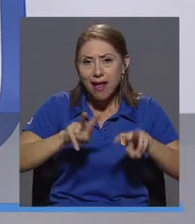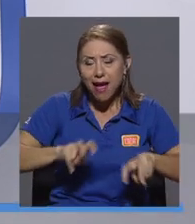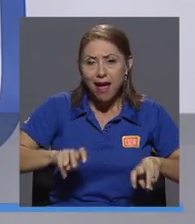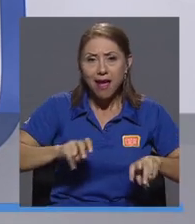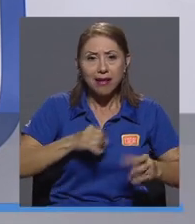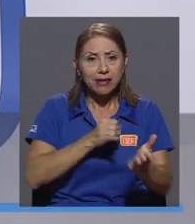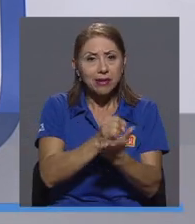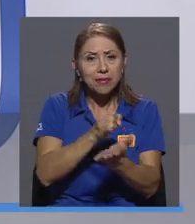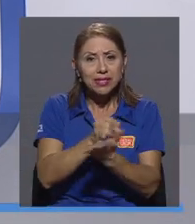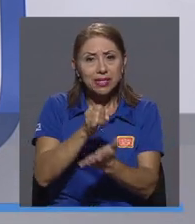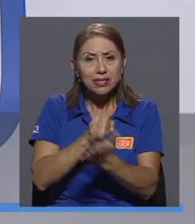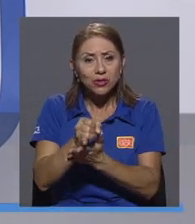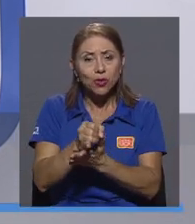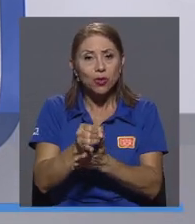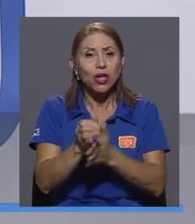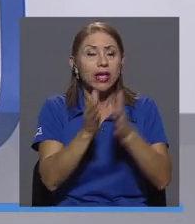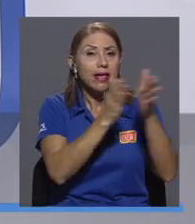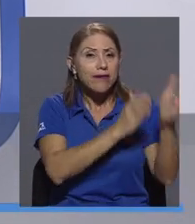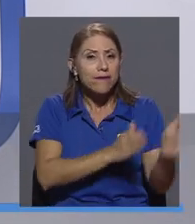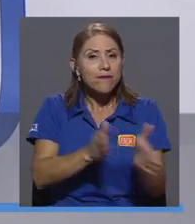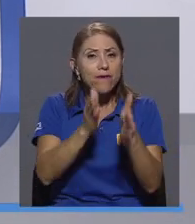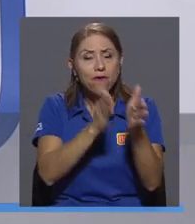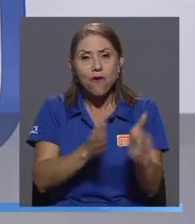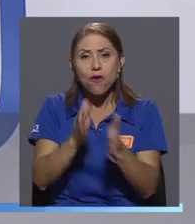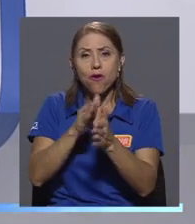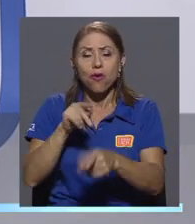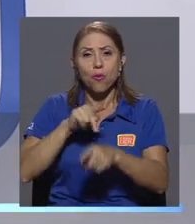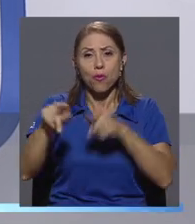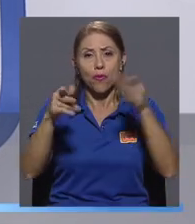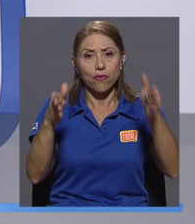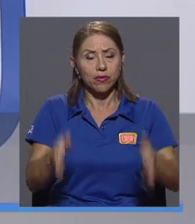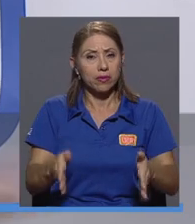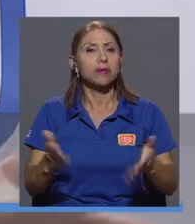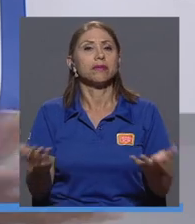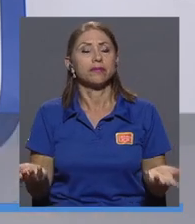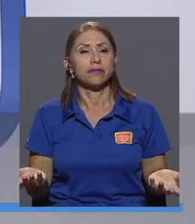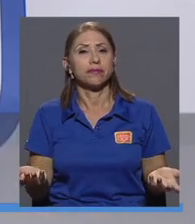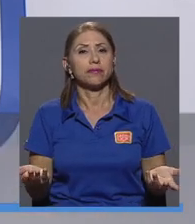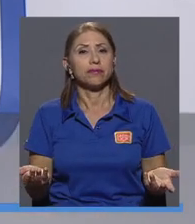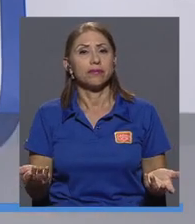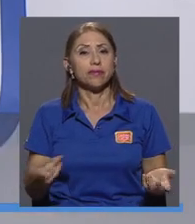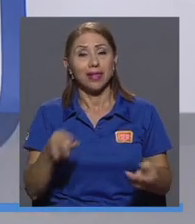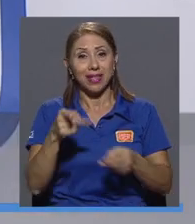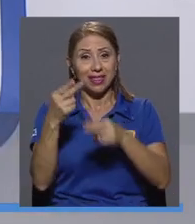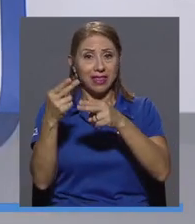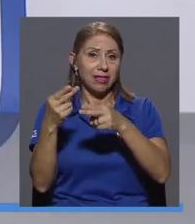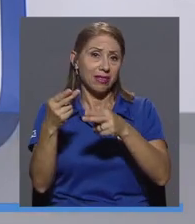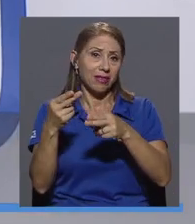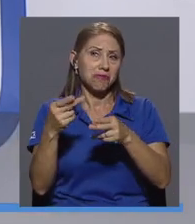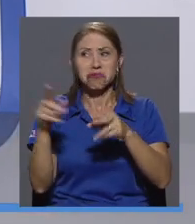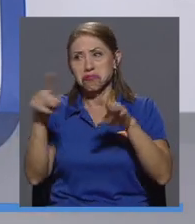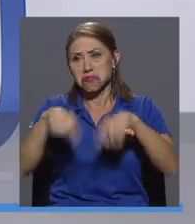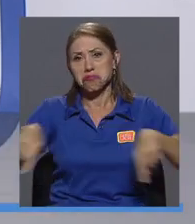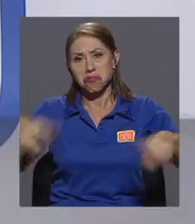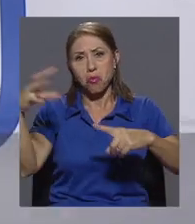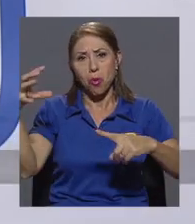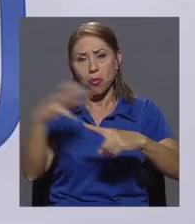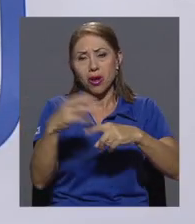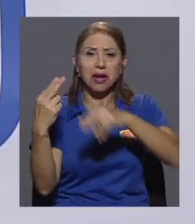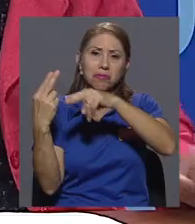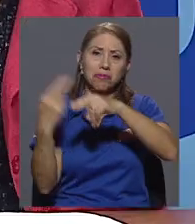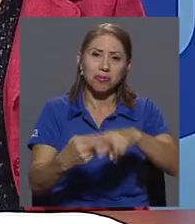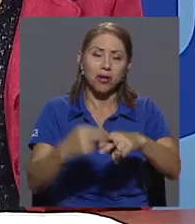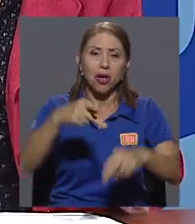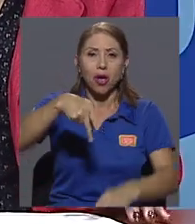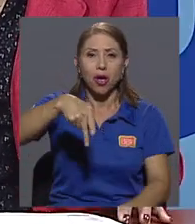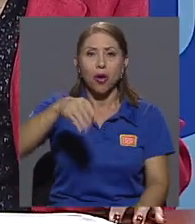y la formación de profesionales de nominados por el argot popular como politólogos